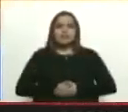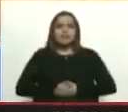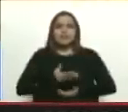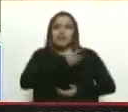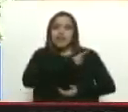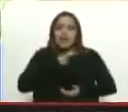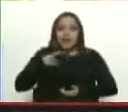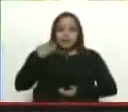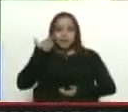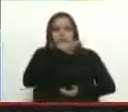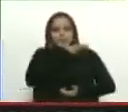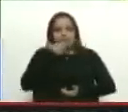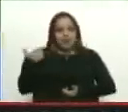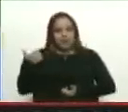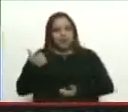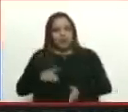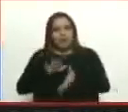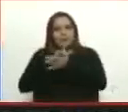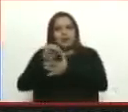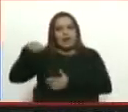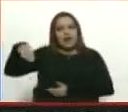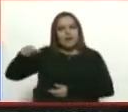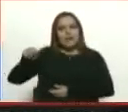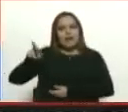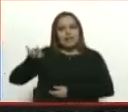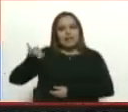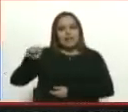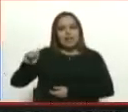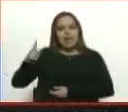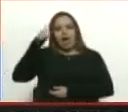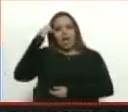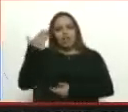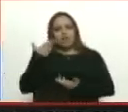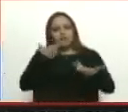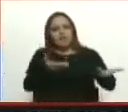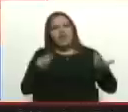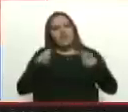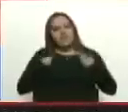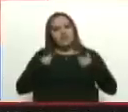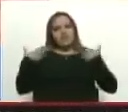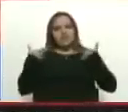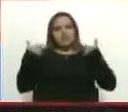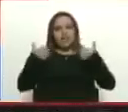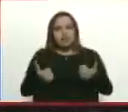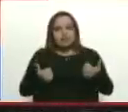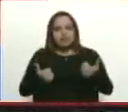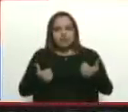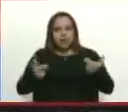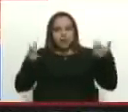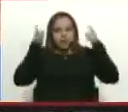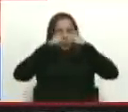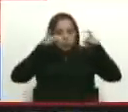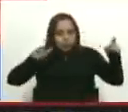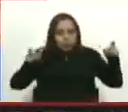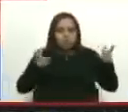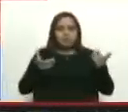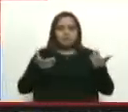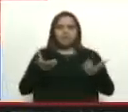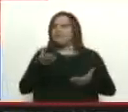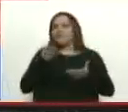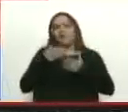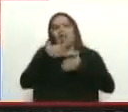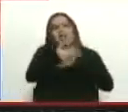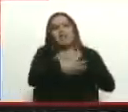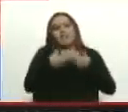Deseamos lo mejor para nuestra María, que Dios le dé mucha vida y salud, la sabiduría, bueno, con toda su